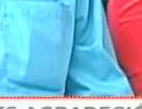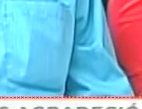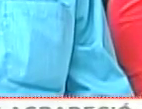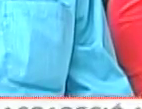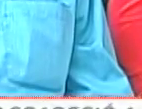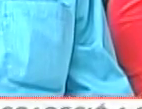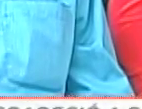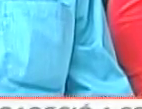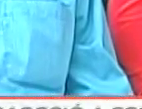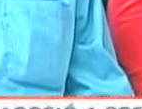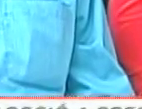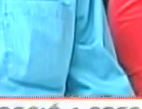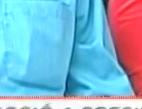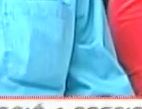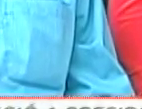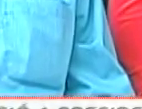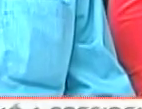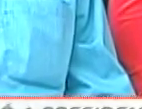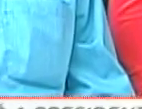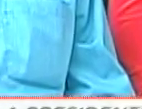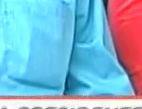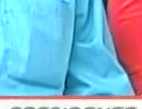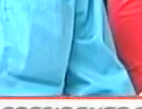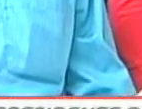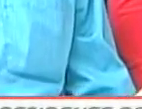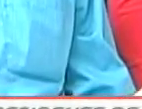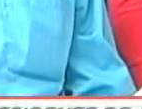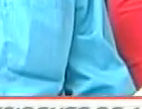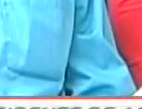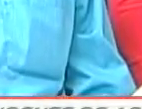que un gran grupo de naciones sin